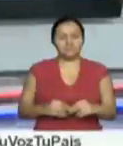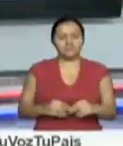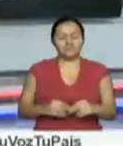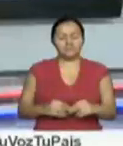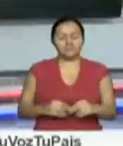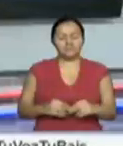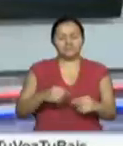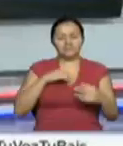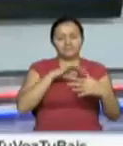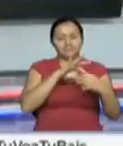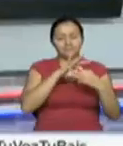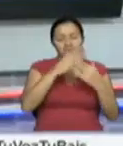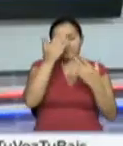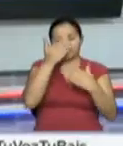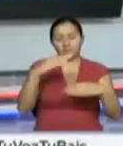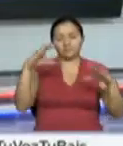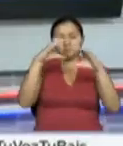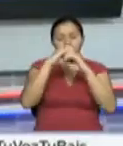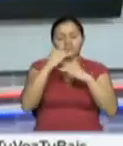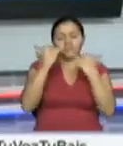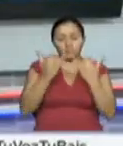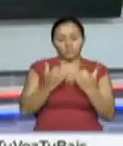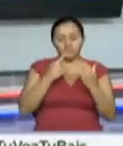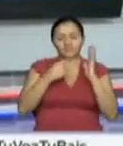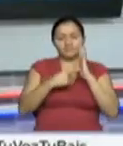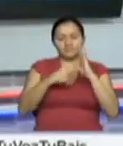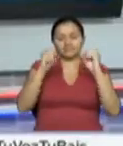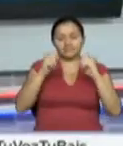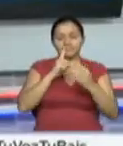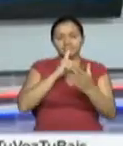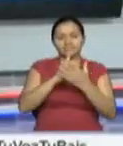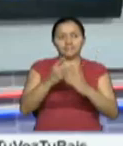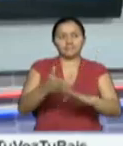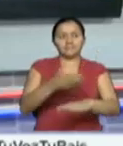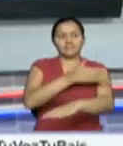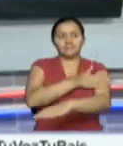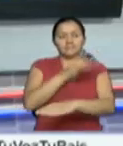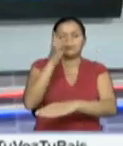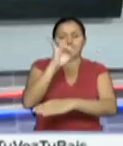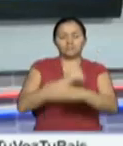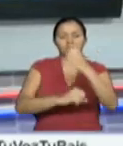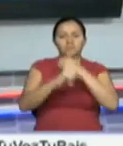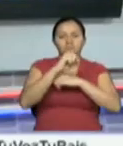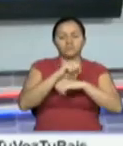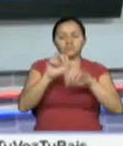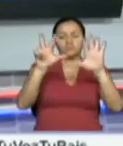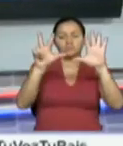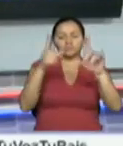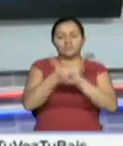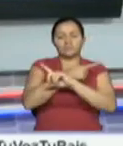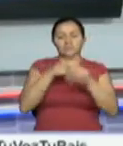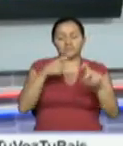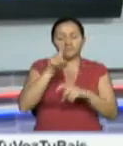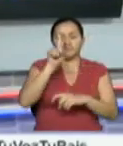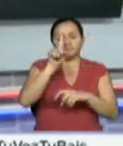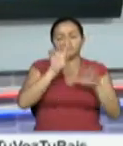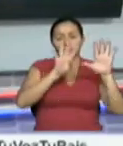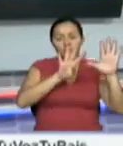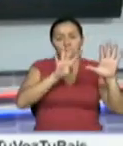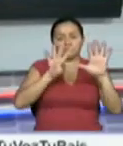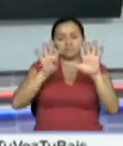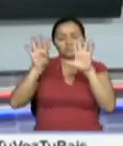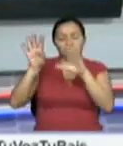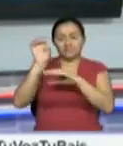Yanet y televidentes, buenas noches. En efecto, hace 18 años, un 8 de marzo de 1999,